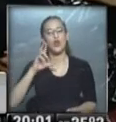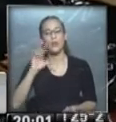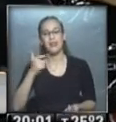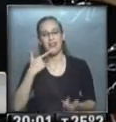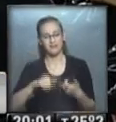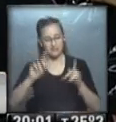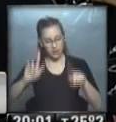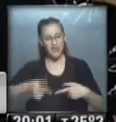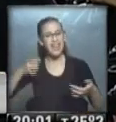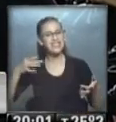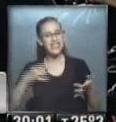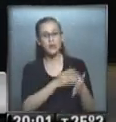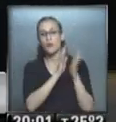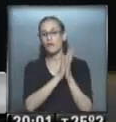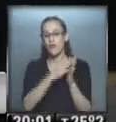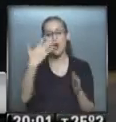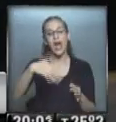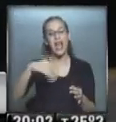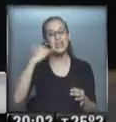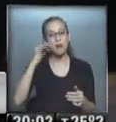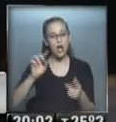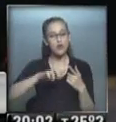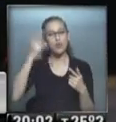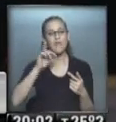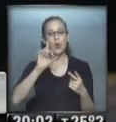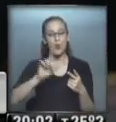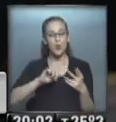las estaciones Atención, Avenida de Mayo, 9 de Julio y La